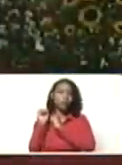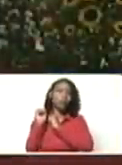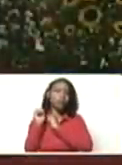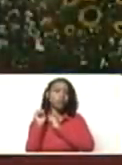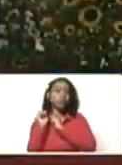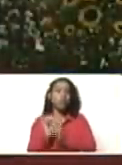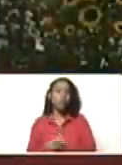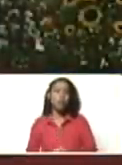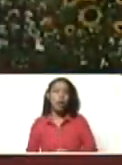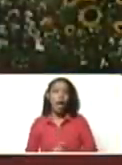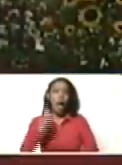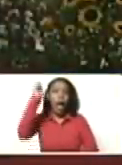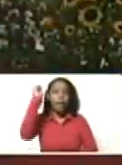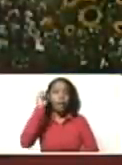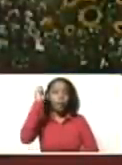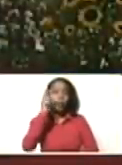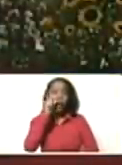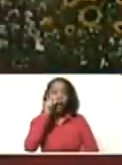el diputado